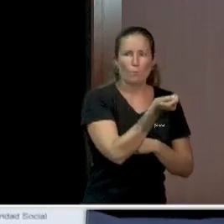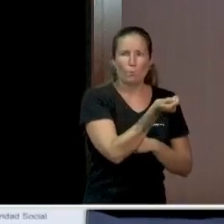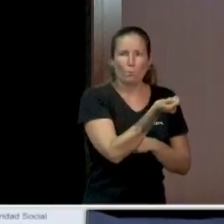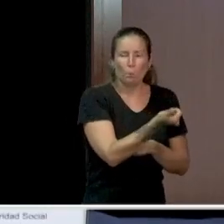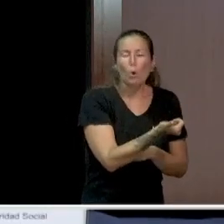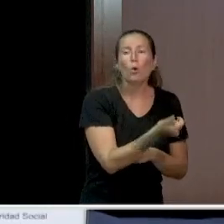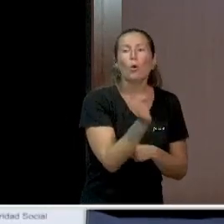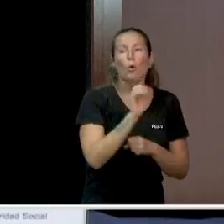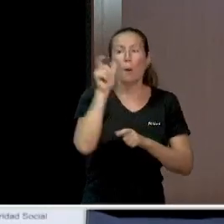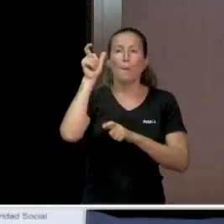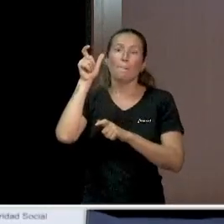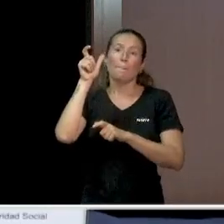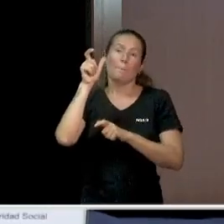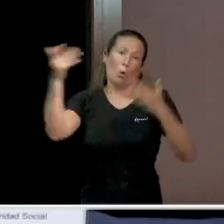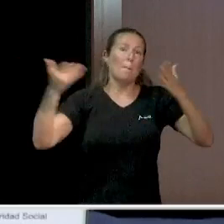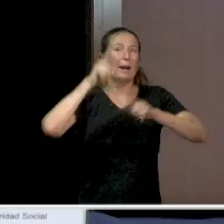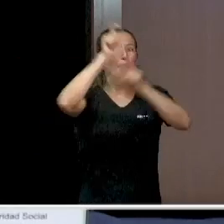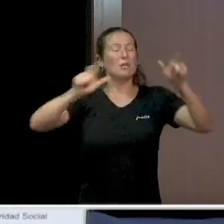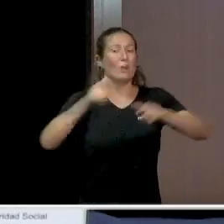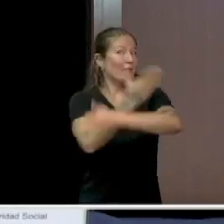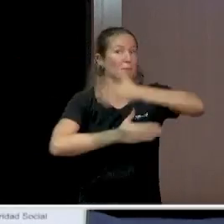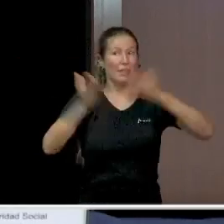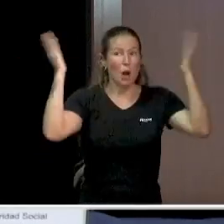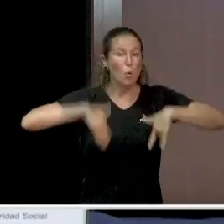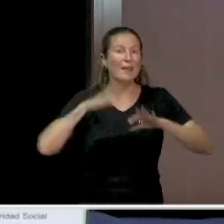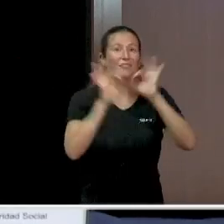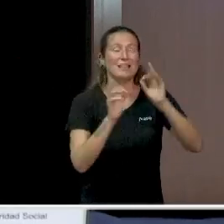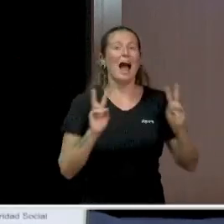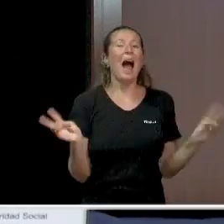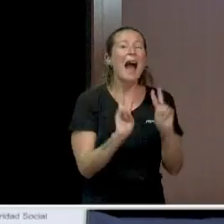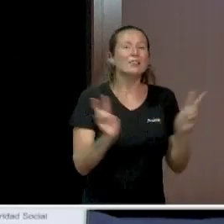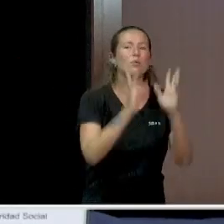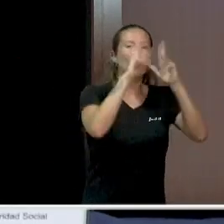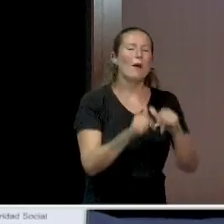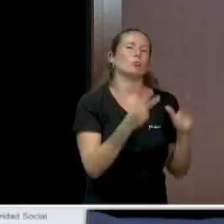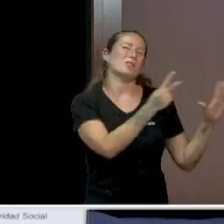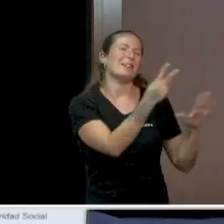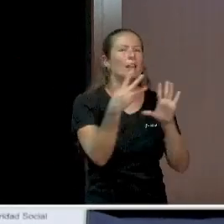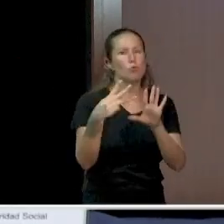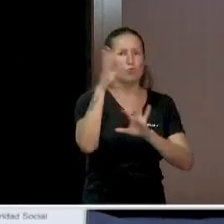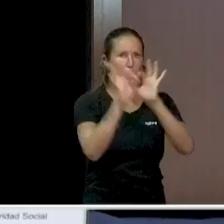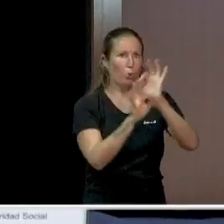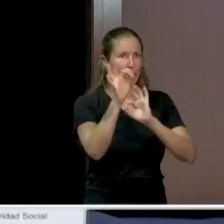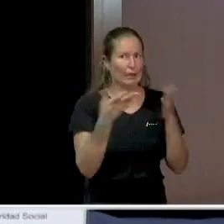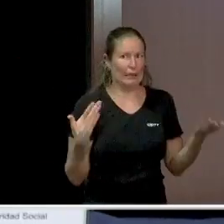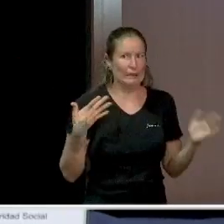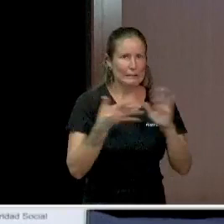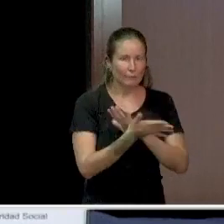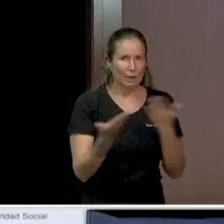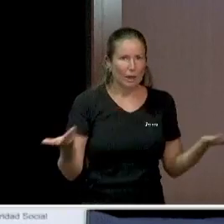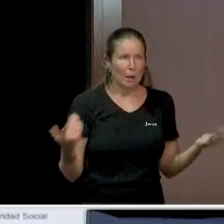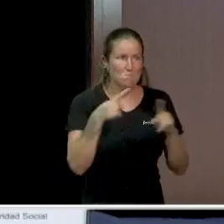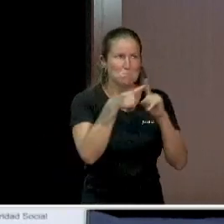las personas sin discapacidad, que tienen una tasa de actividad del 78%. Estamos hablando de menos